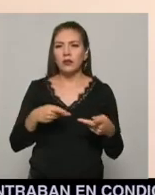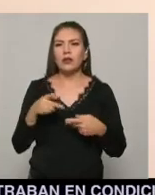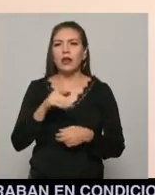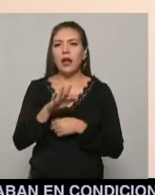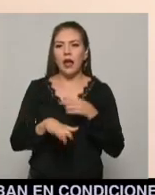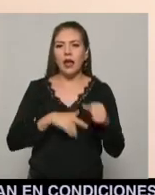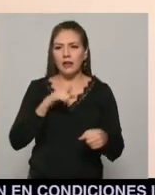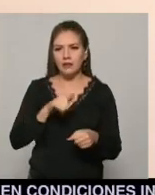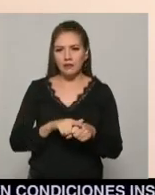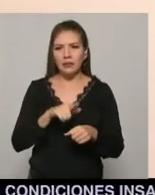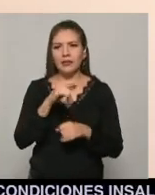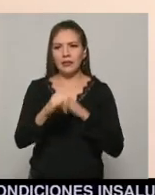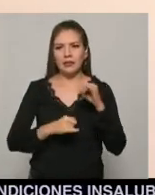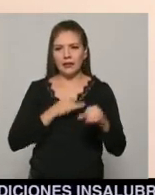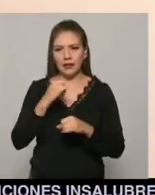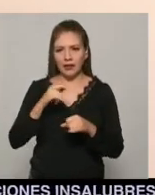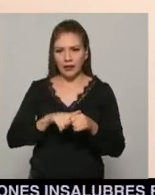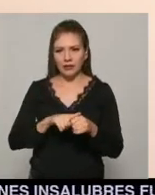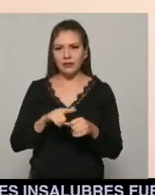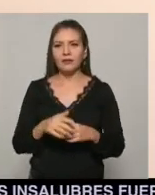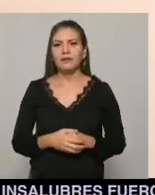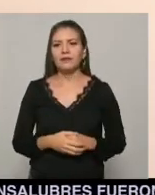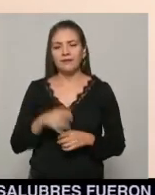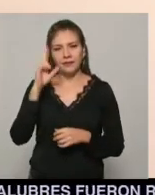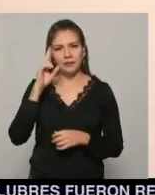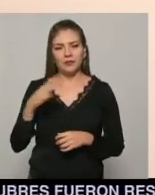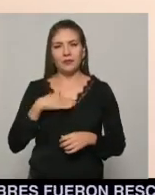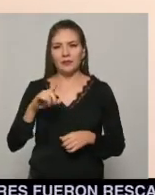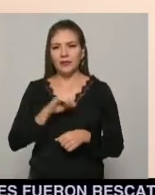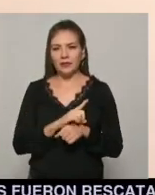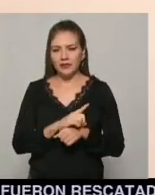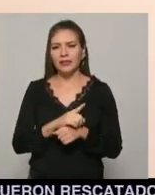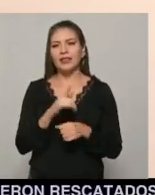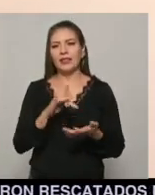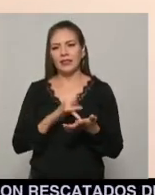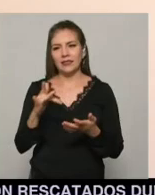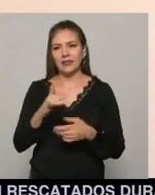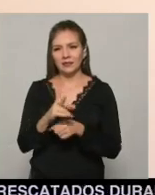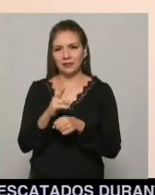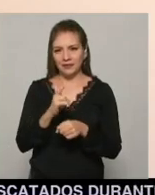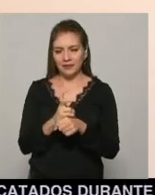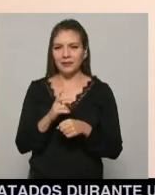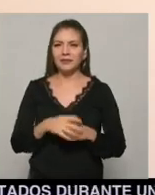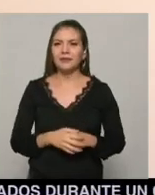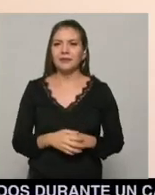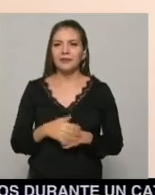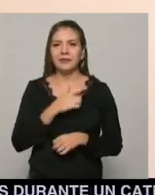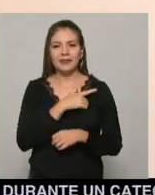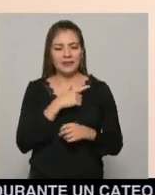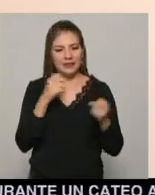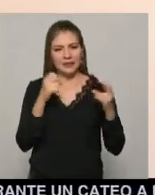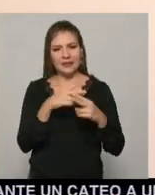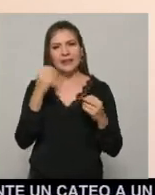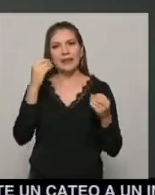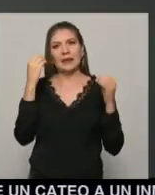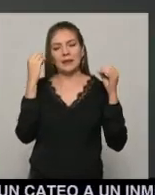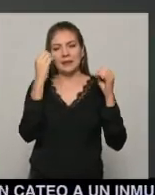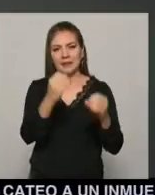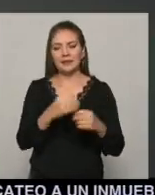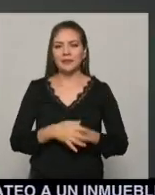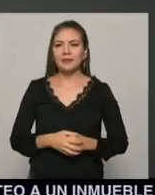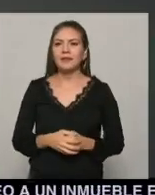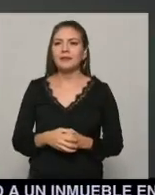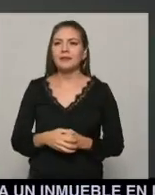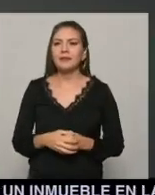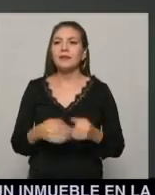Naturalis Internacional. Hola, buenos días. Mariana, gusto verte y gracias por la invitación. Qué gusto verte después de tanto tiempo, Así Leonora. es, coincidir otra vez. Bueno,